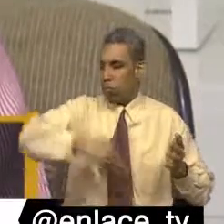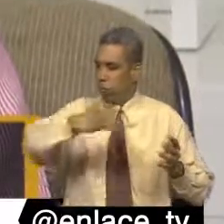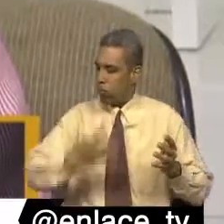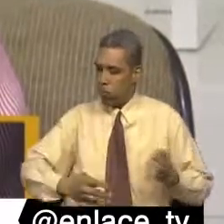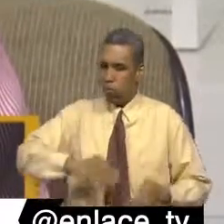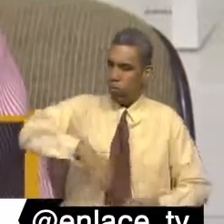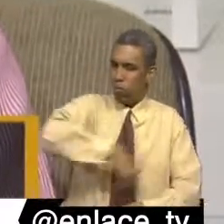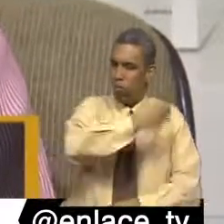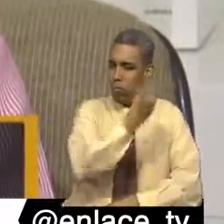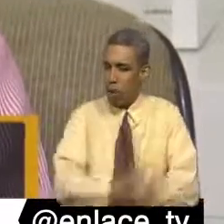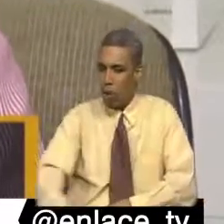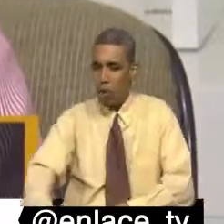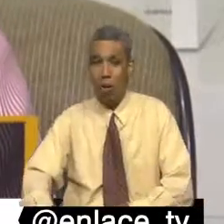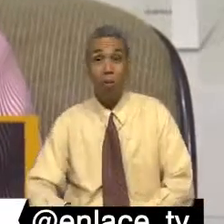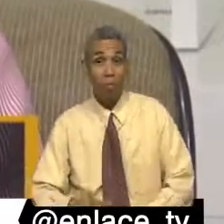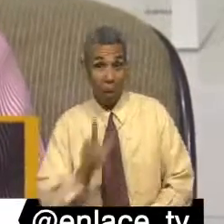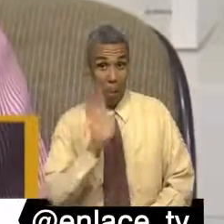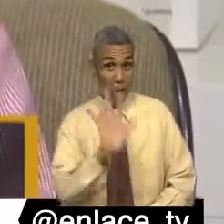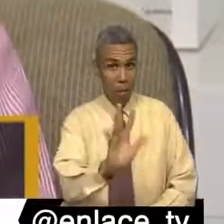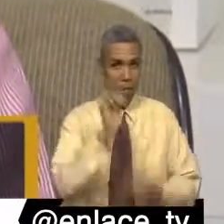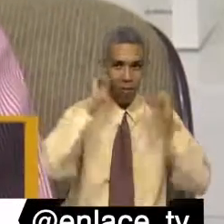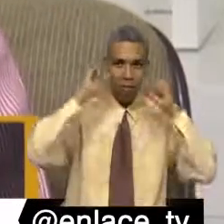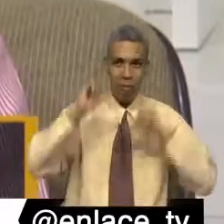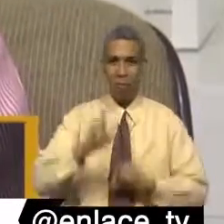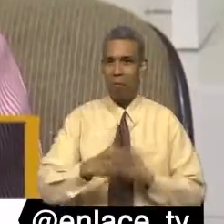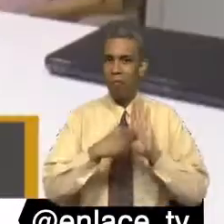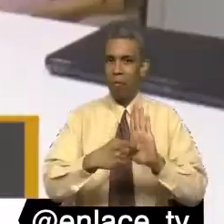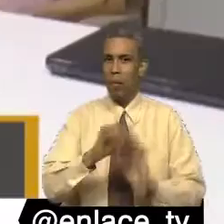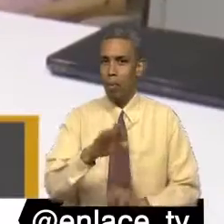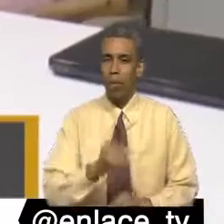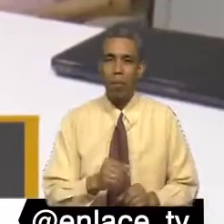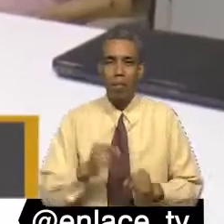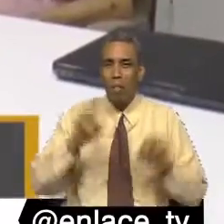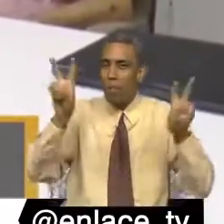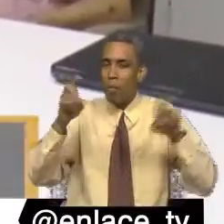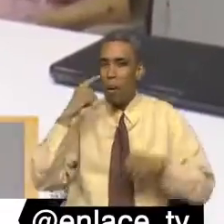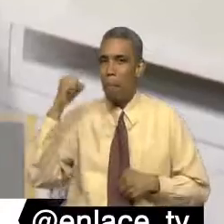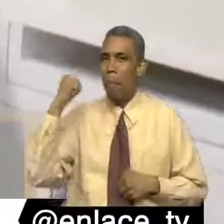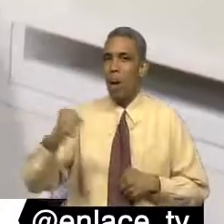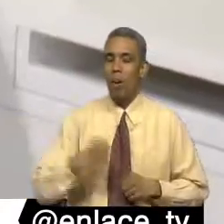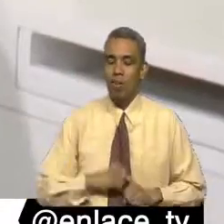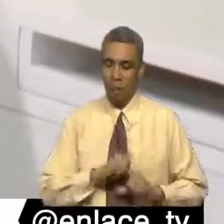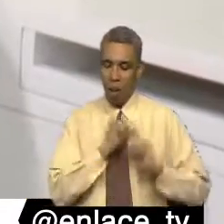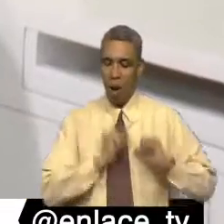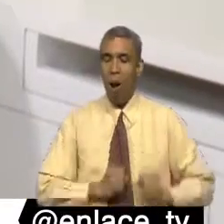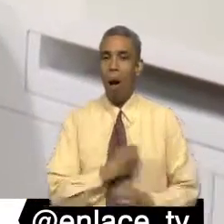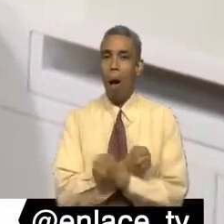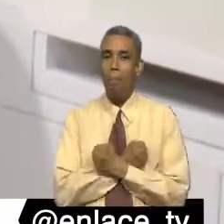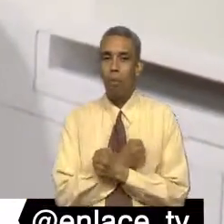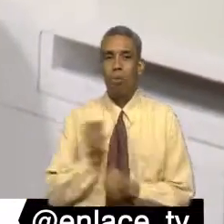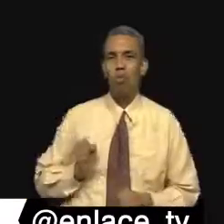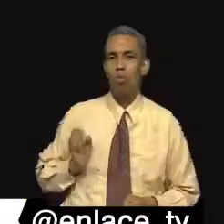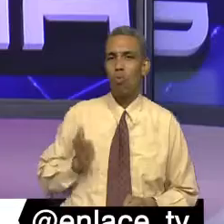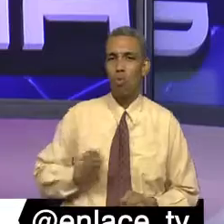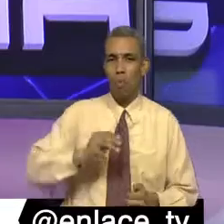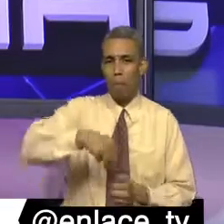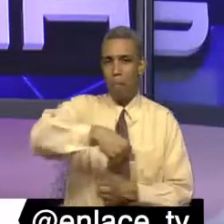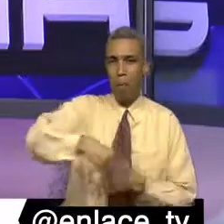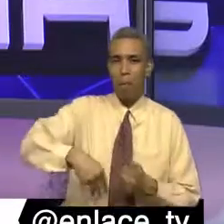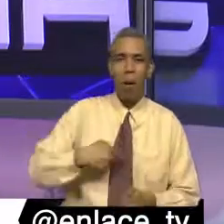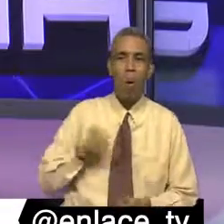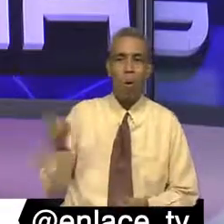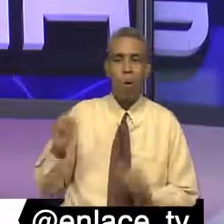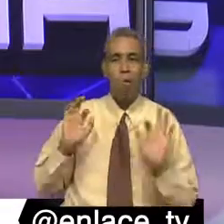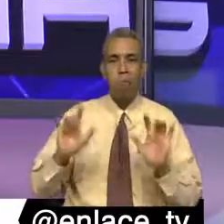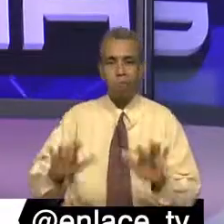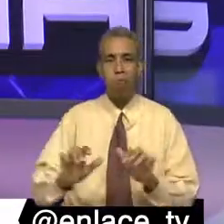verdaderos poemas de amor. Y digo de amor, y resalto el amor. La actividad tendrá lugar en el Club Miramar de esta ciudad.